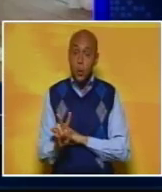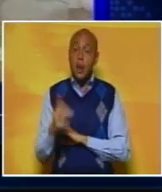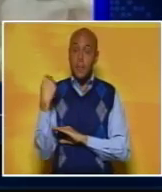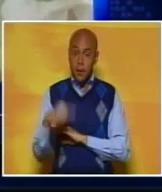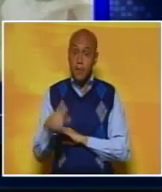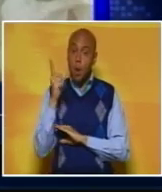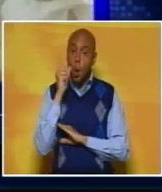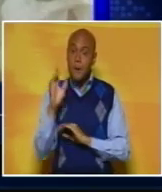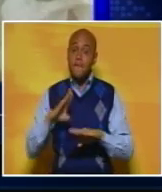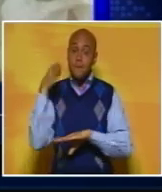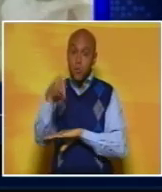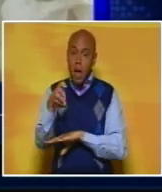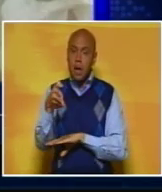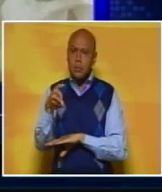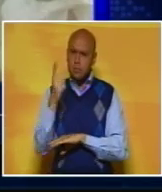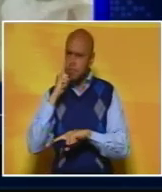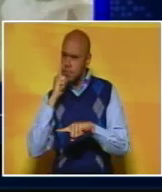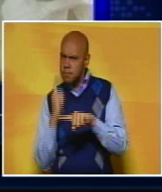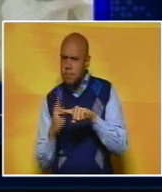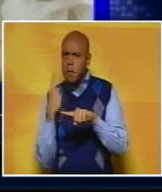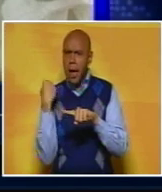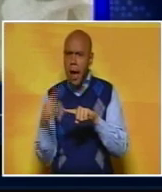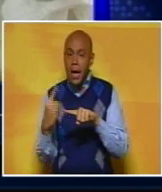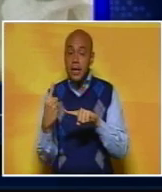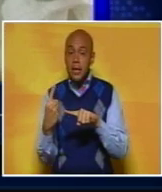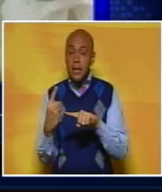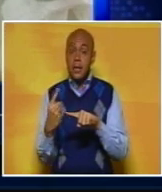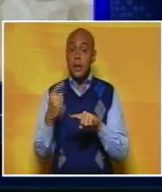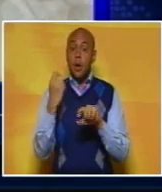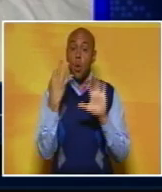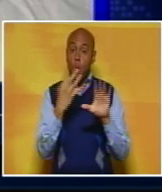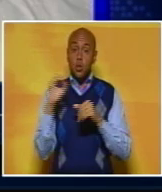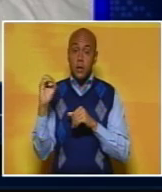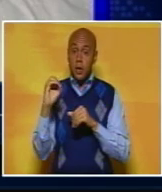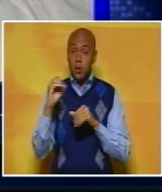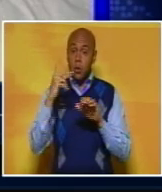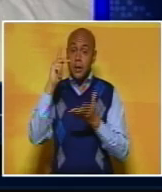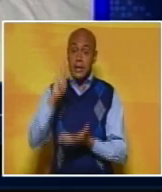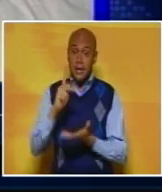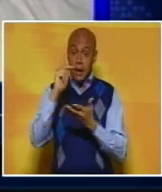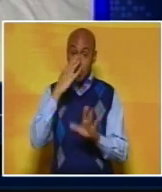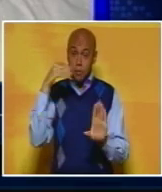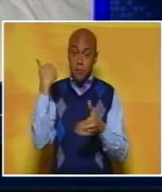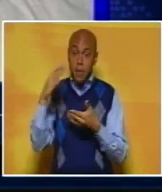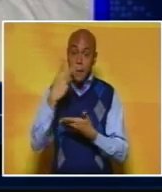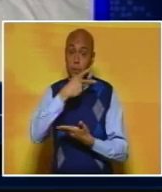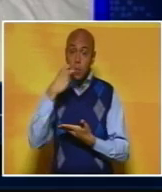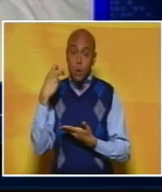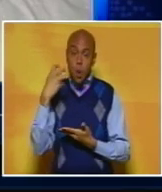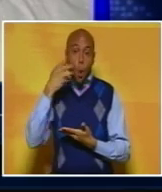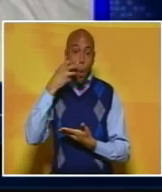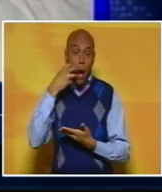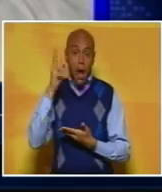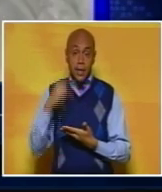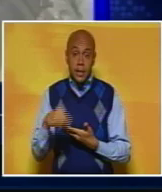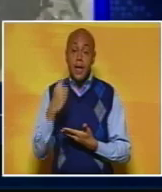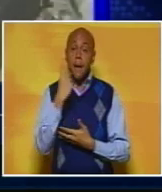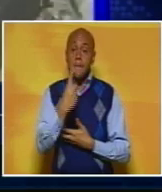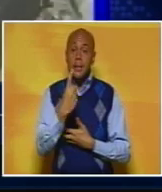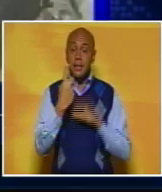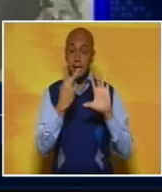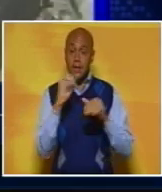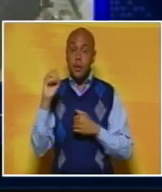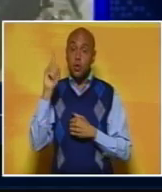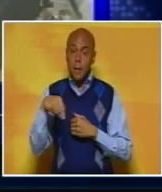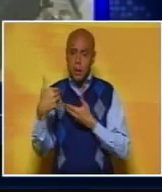equipo multidisciplinario logró la incautación de más de 800 kilogramos de clorhidrato de cocaína, 1.700 kilogramos